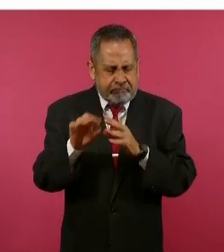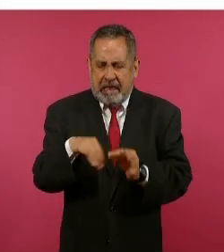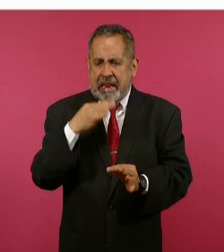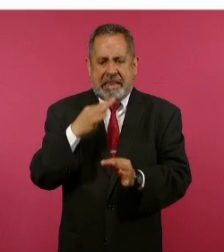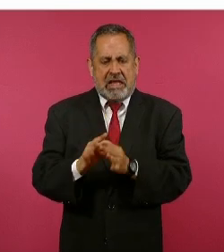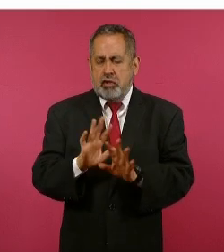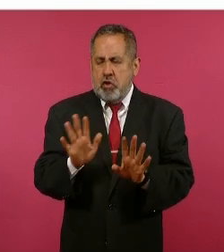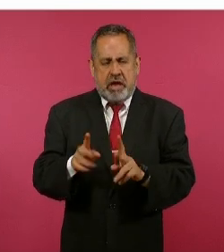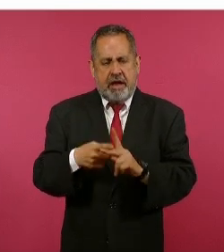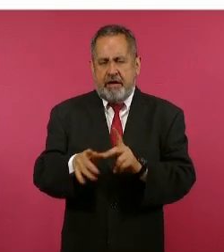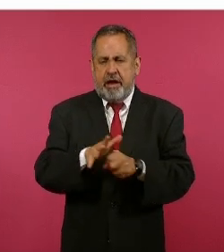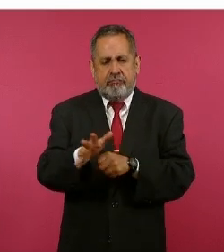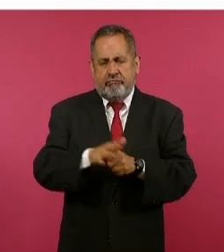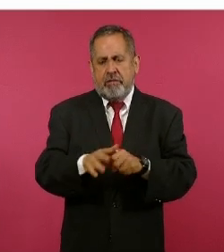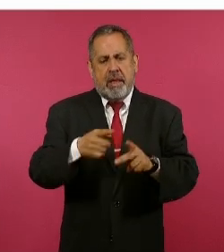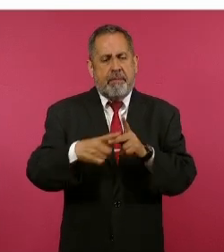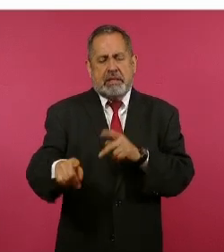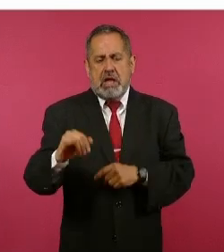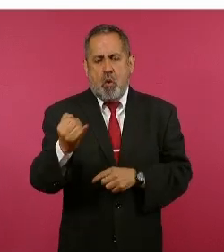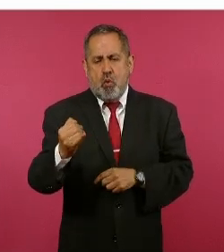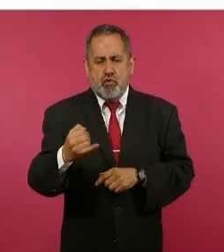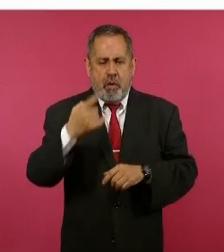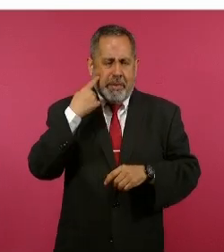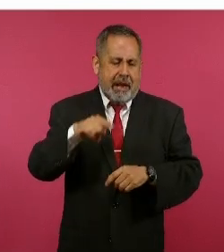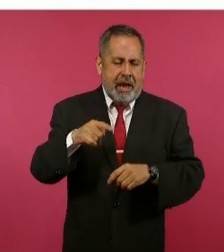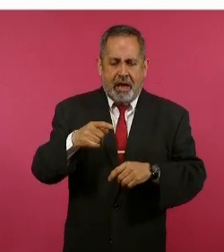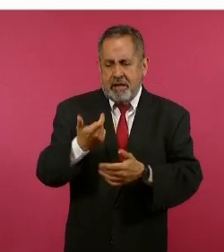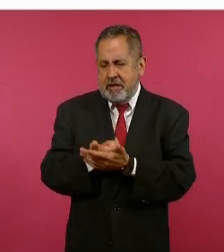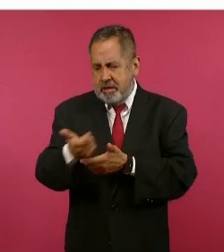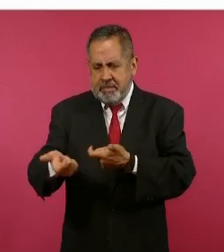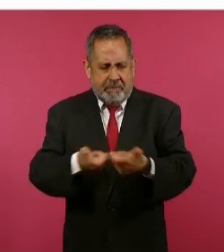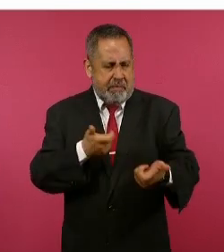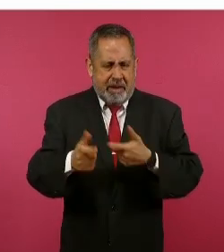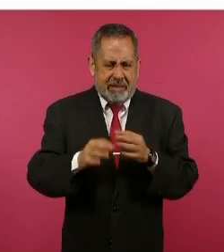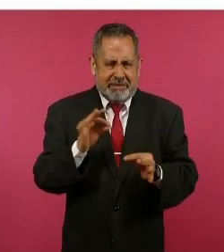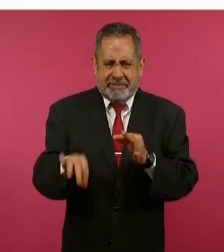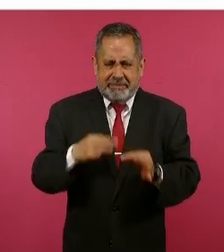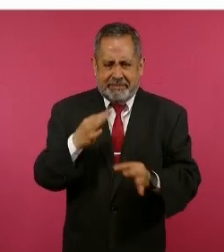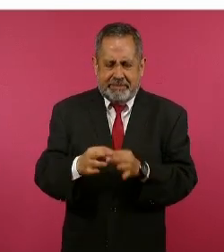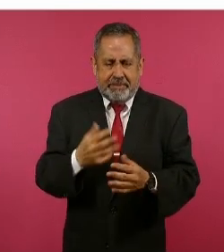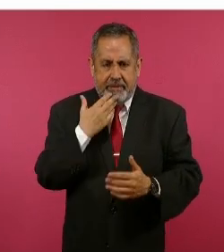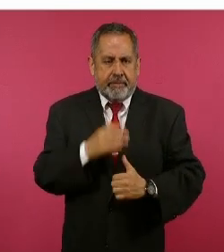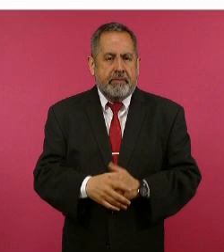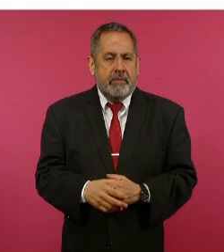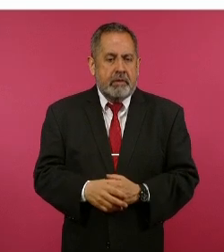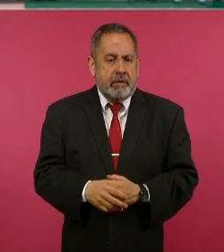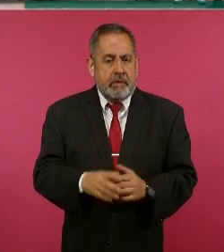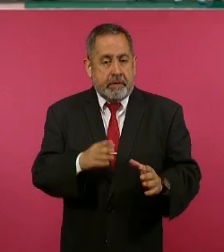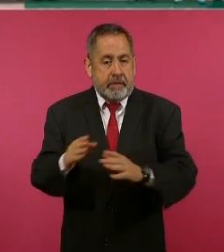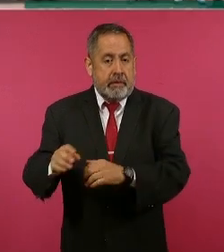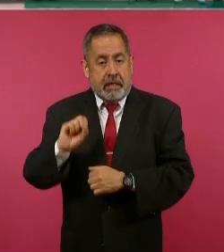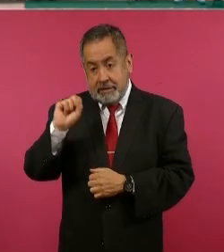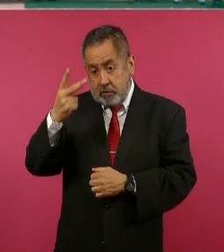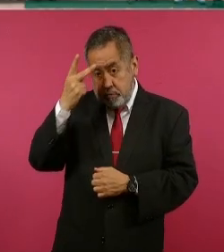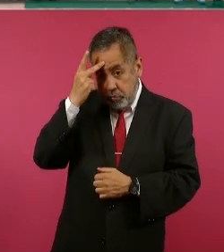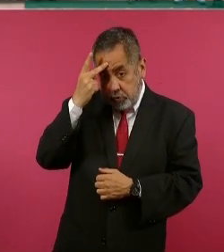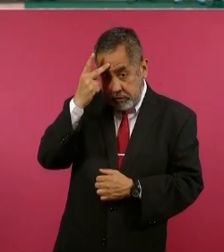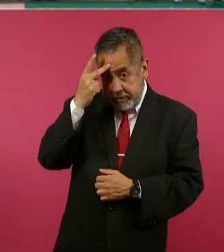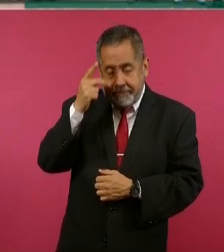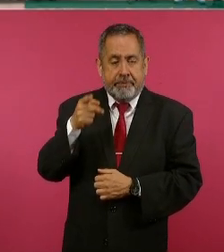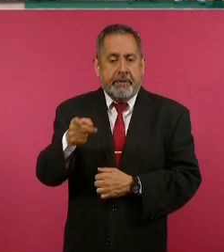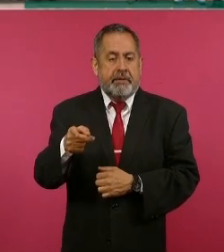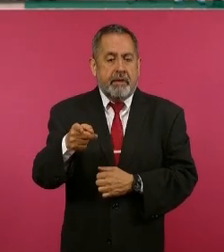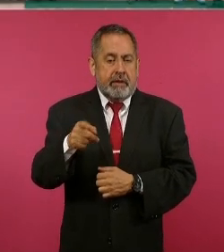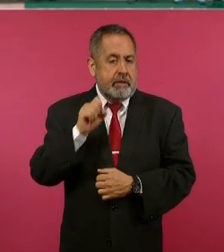para poder empezar en junio a la dispersión de los recursos. La siguiente. En San Luis Potosí son 93 médicas